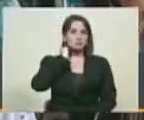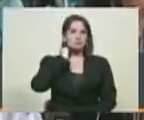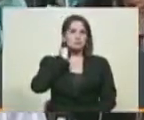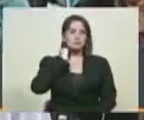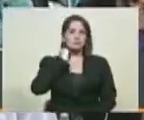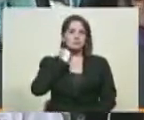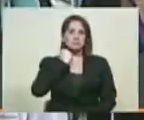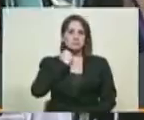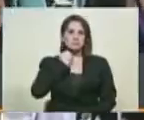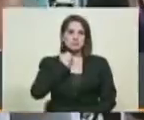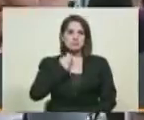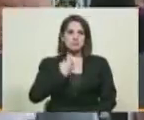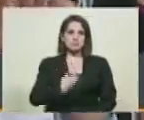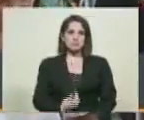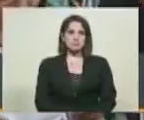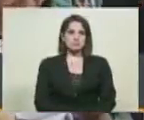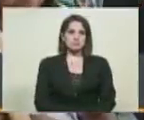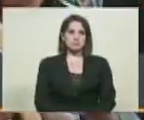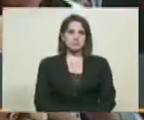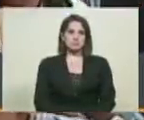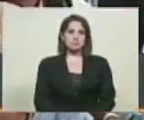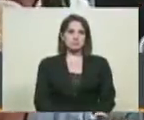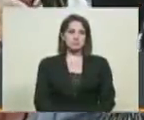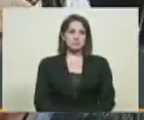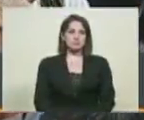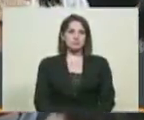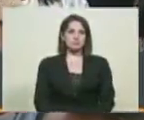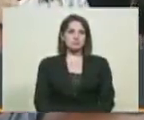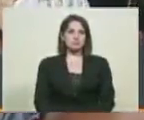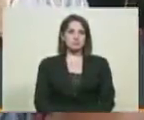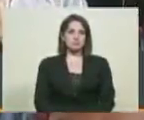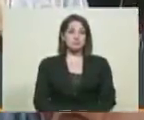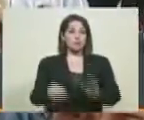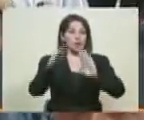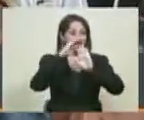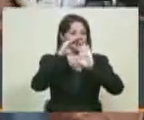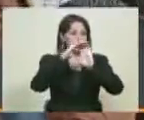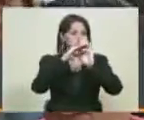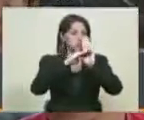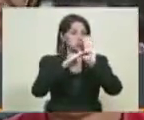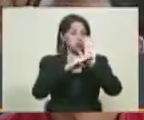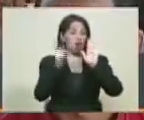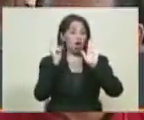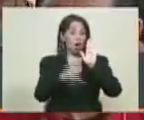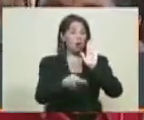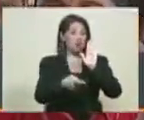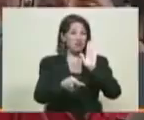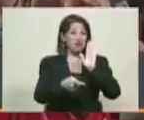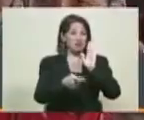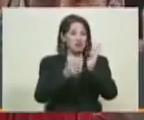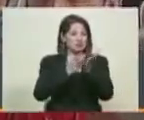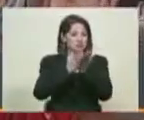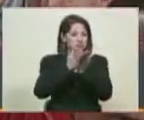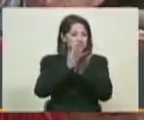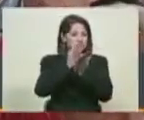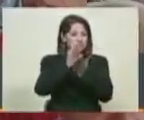Es una línea central de